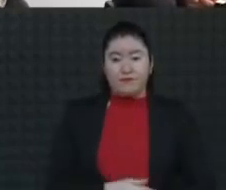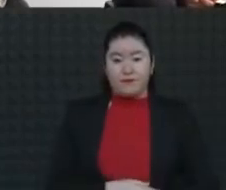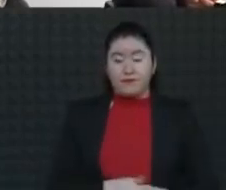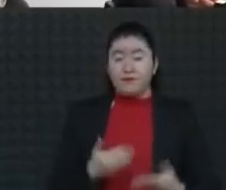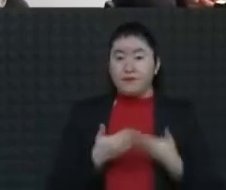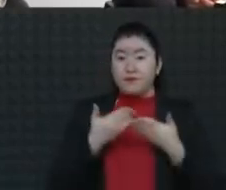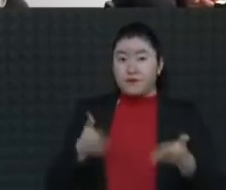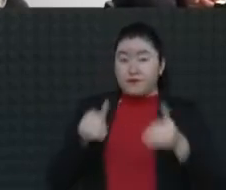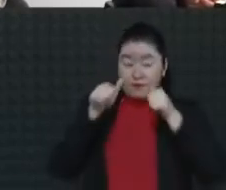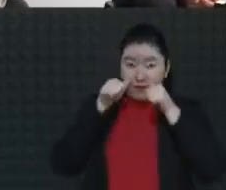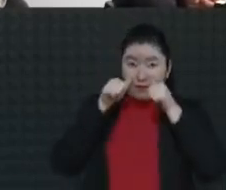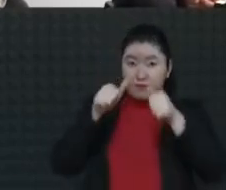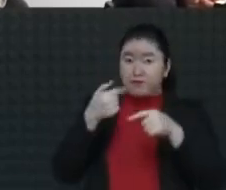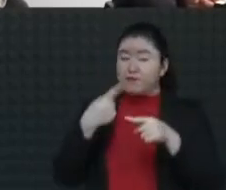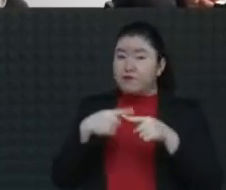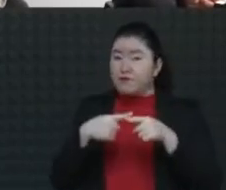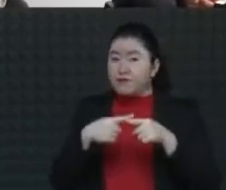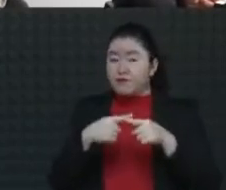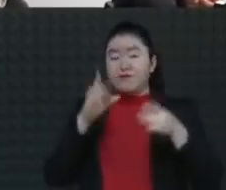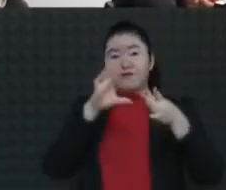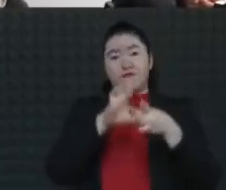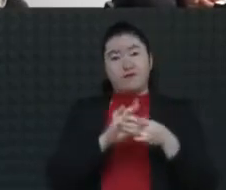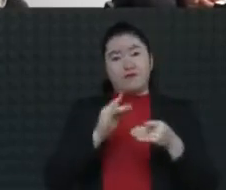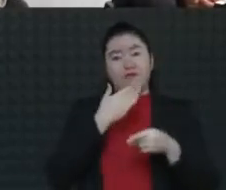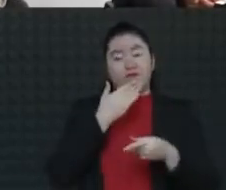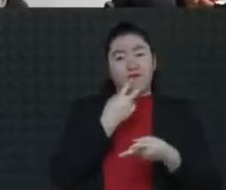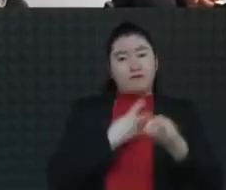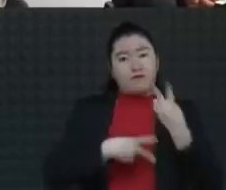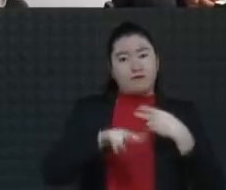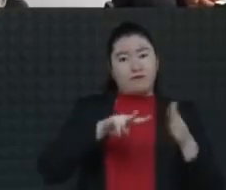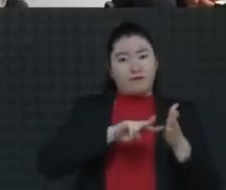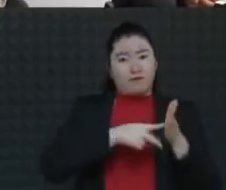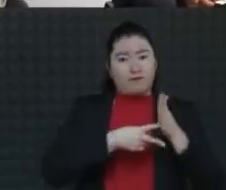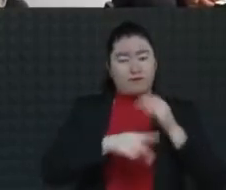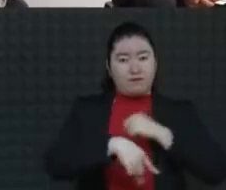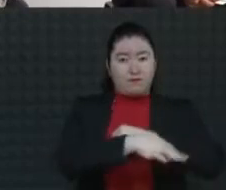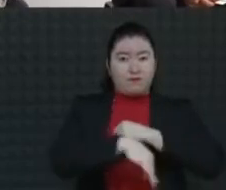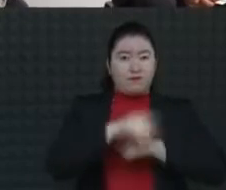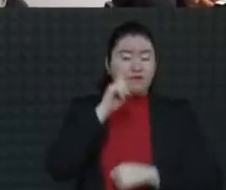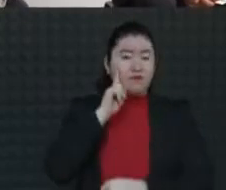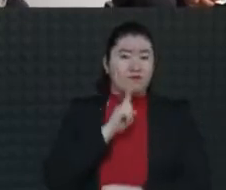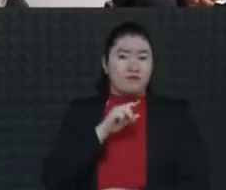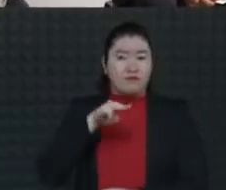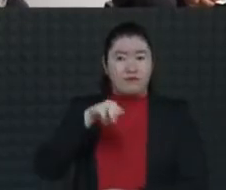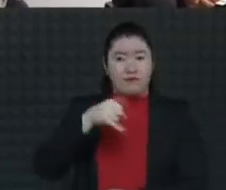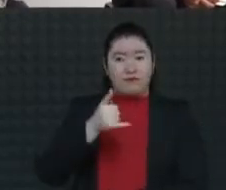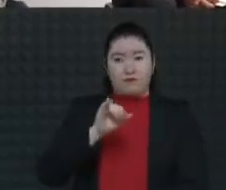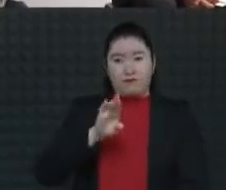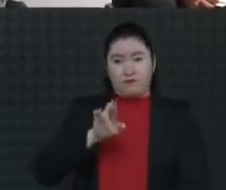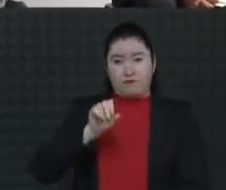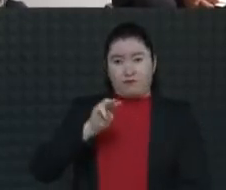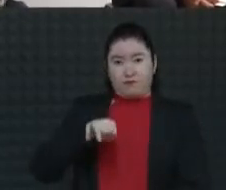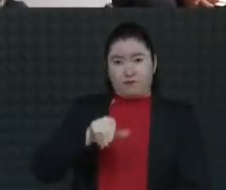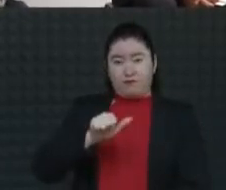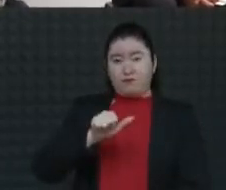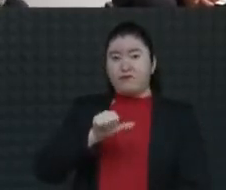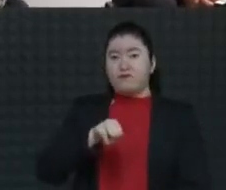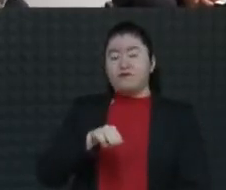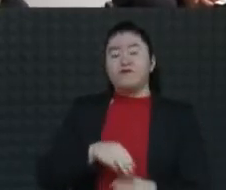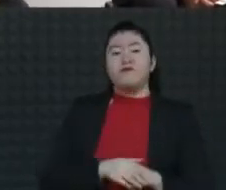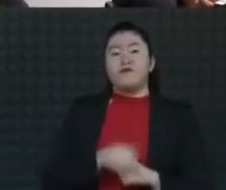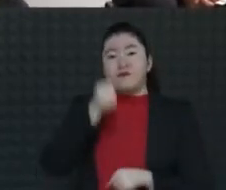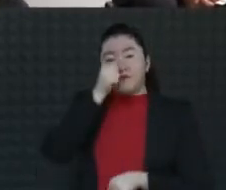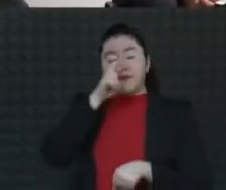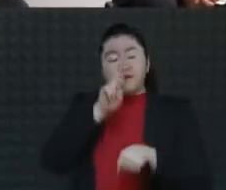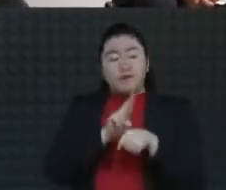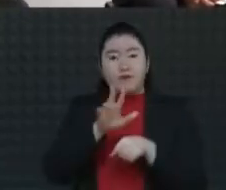continuación, escuchemos las palabras de bienvenida a cargo de la arquitecta Miriam Ursúa Venegas, secretaria de Gestión Integral de Riesgos y